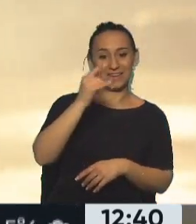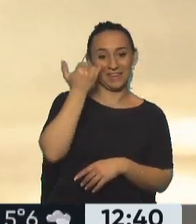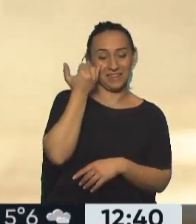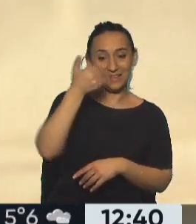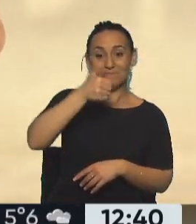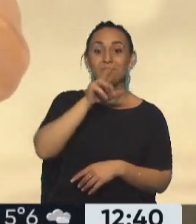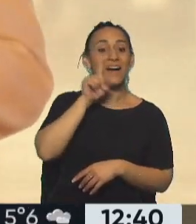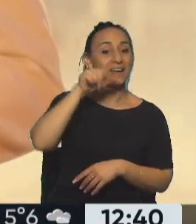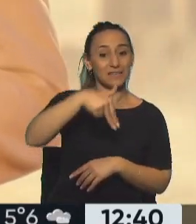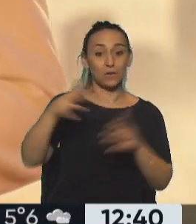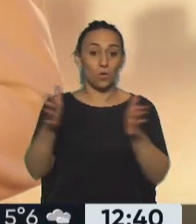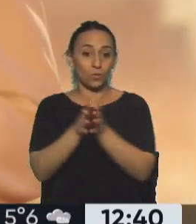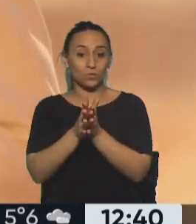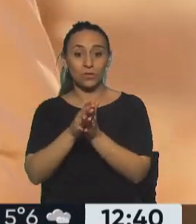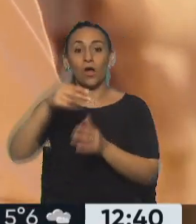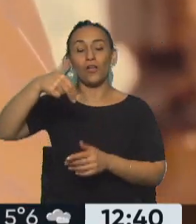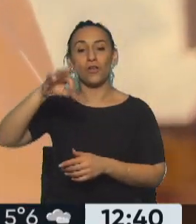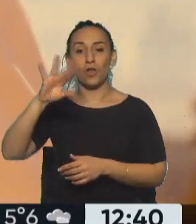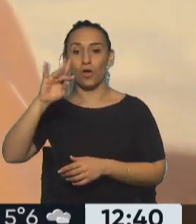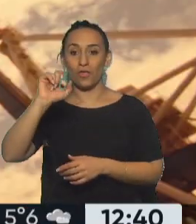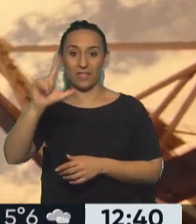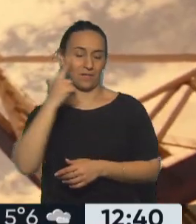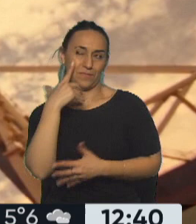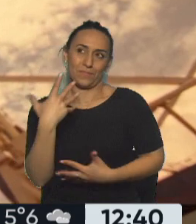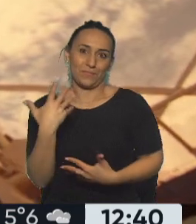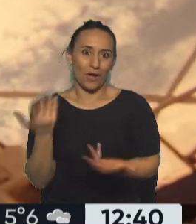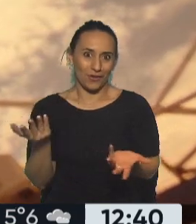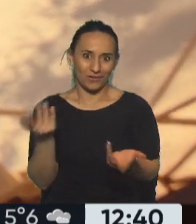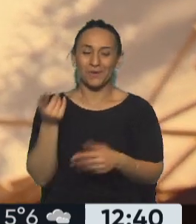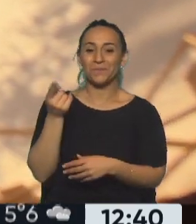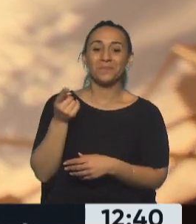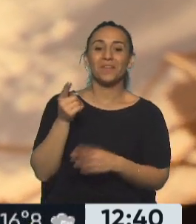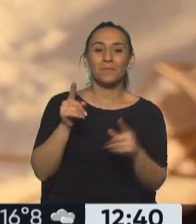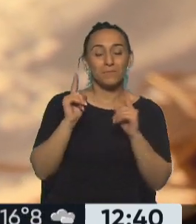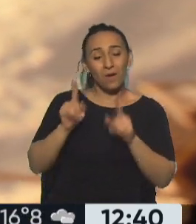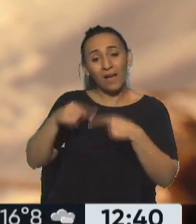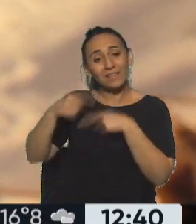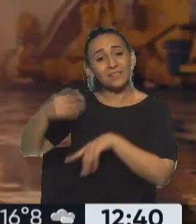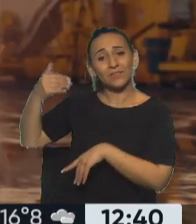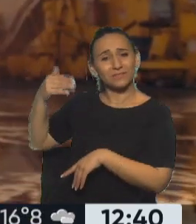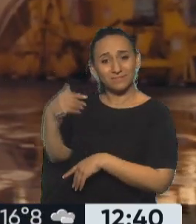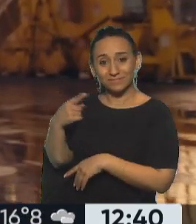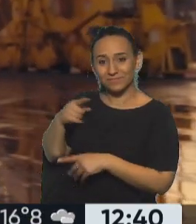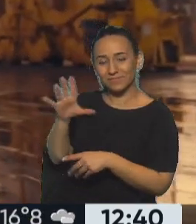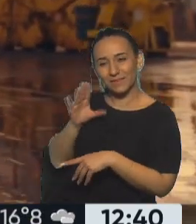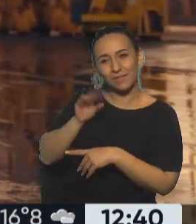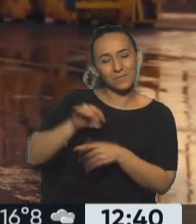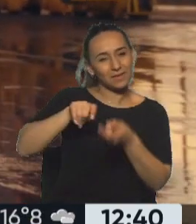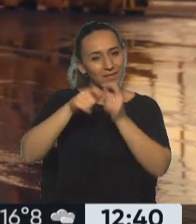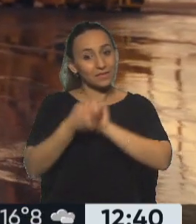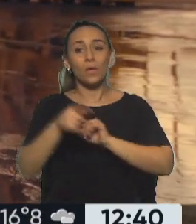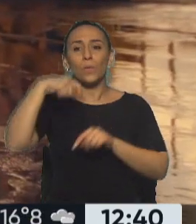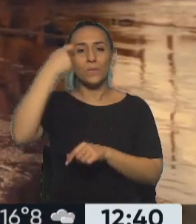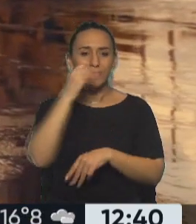del momento, ¿no? Que es Cristian Nodal, y esta réplica de esta balada, es un video que lo hicieron en